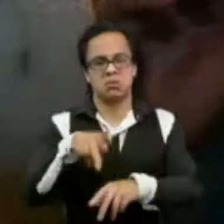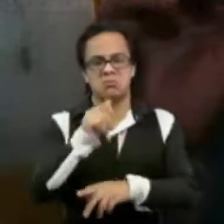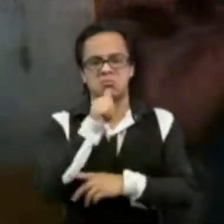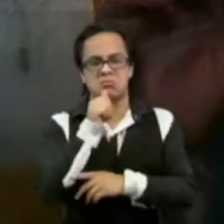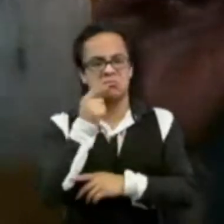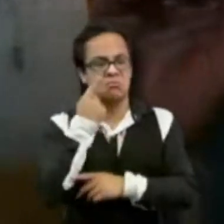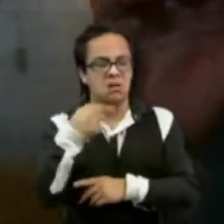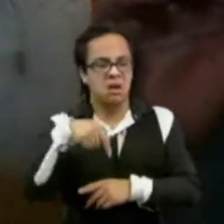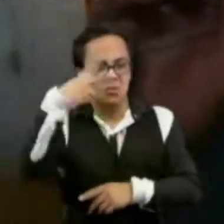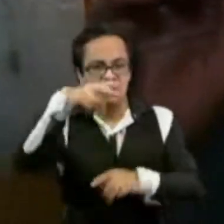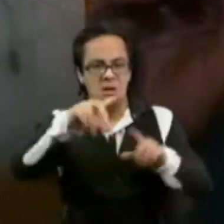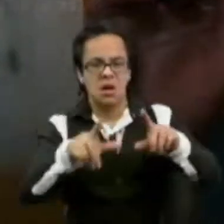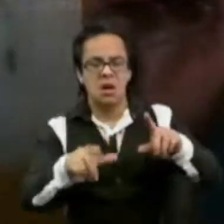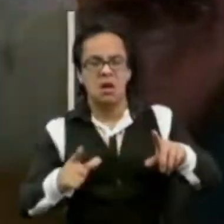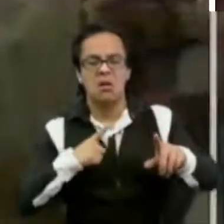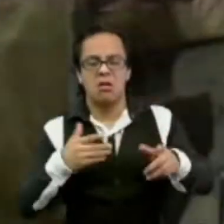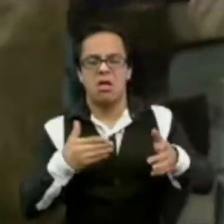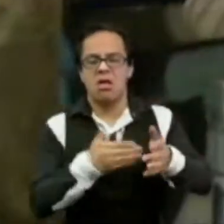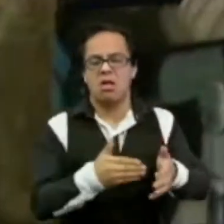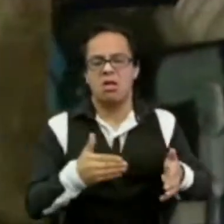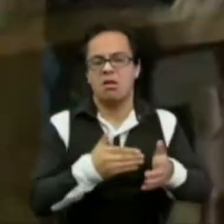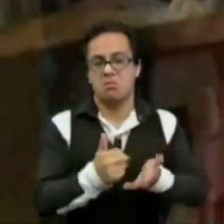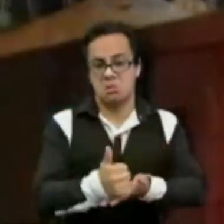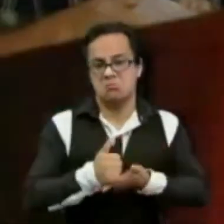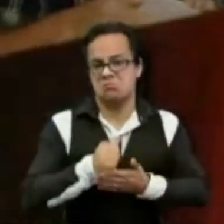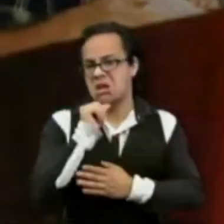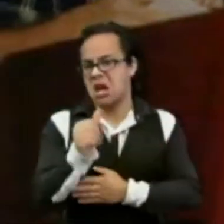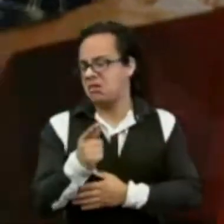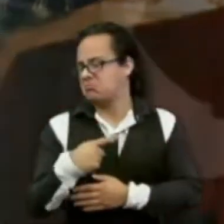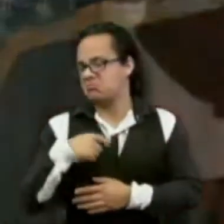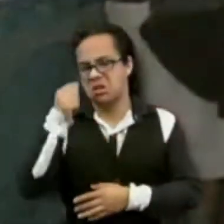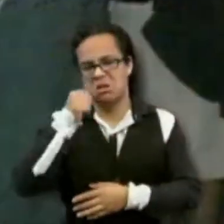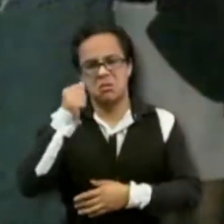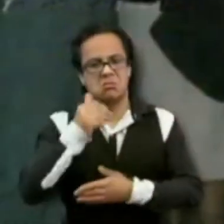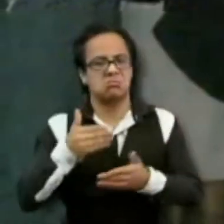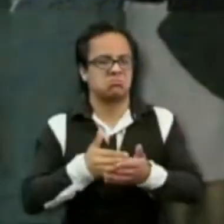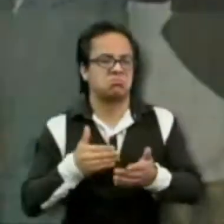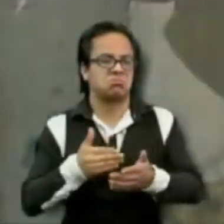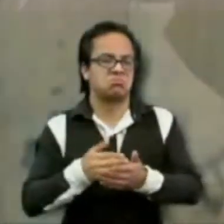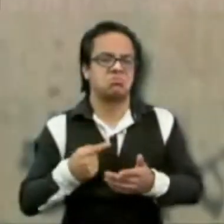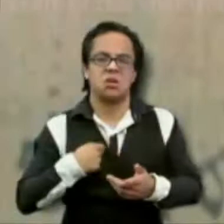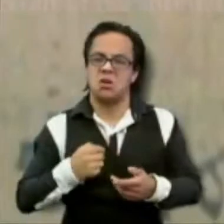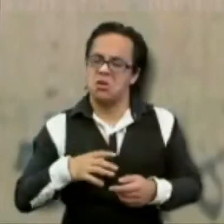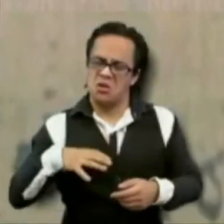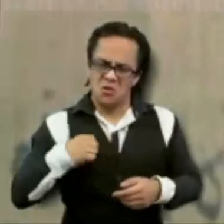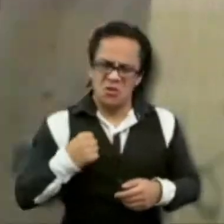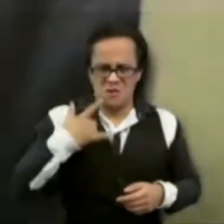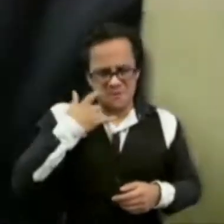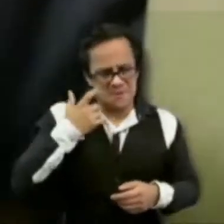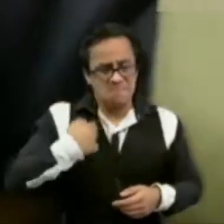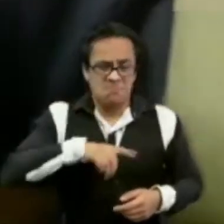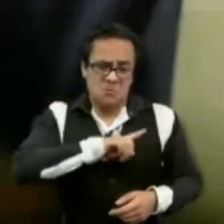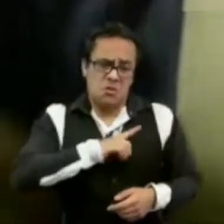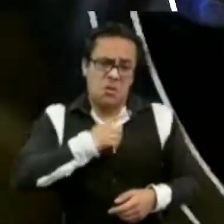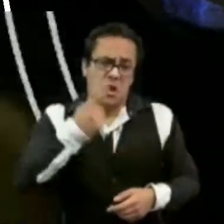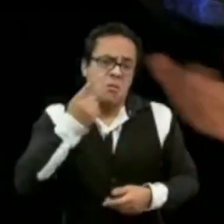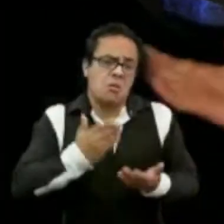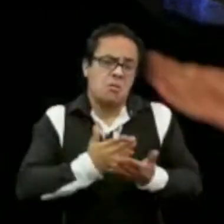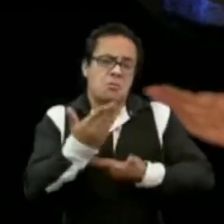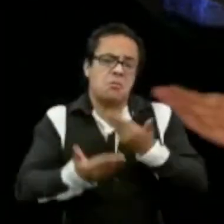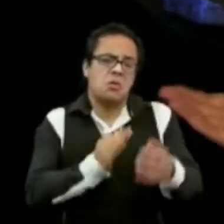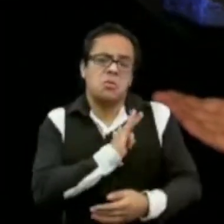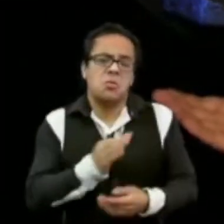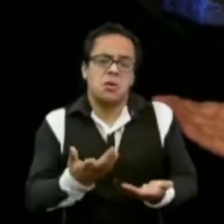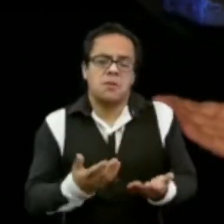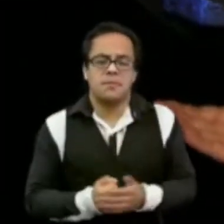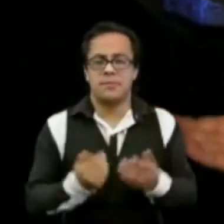pues, hay vallas en vez de ayudas y aquí estamos luchando solos hasta ver hasta dónde podemos hacerlo. Pues